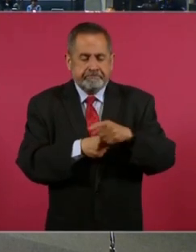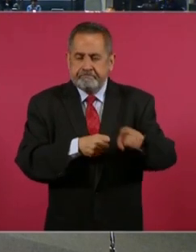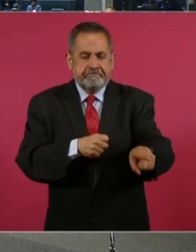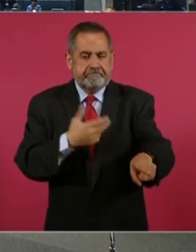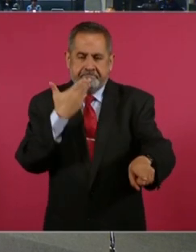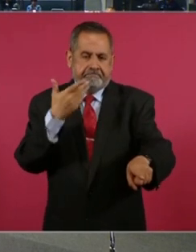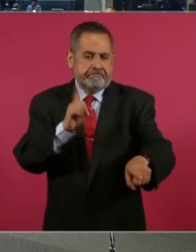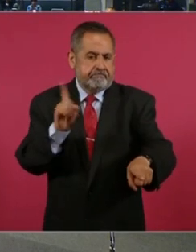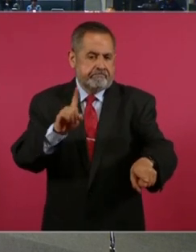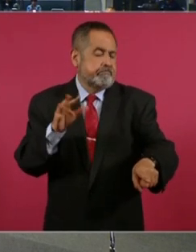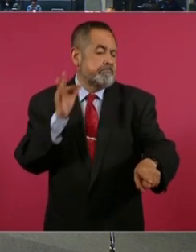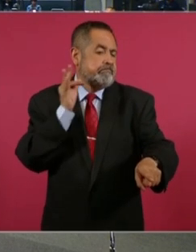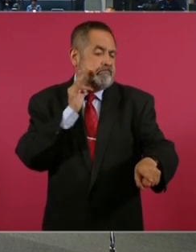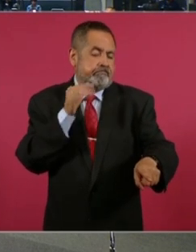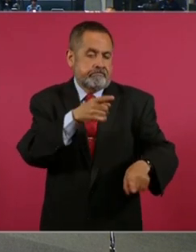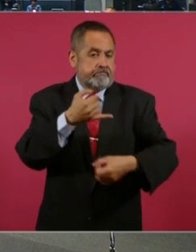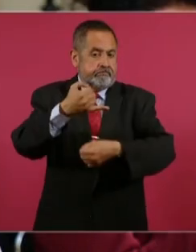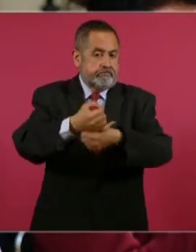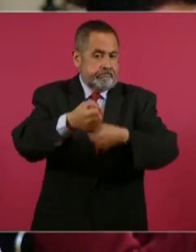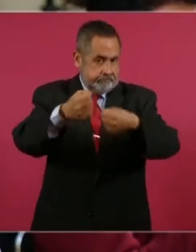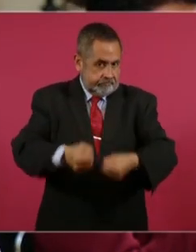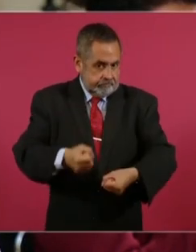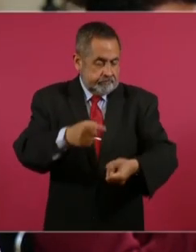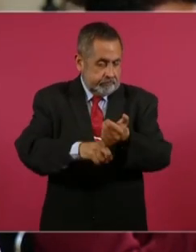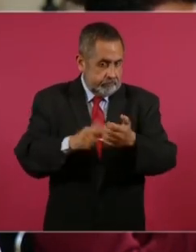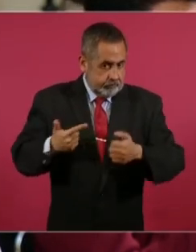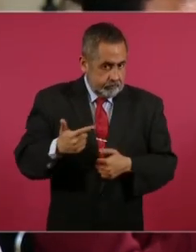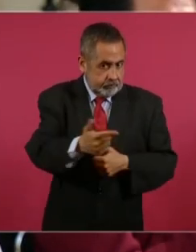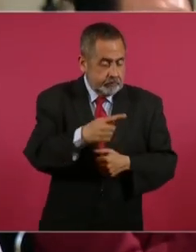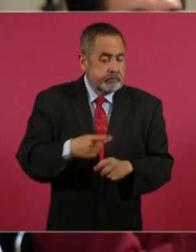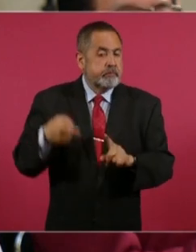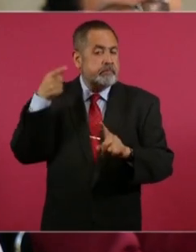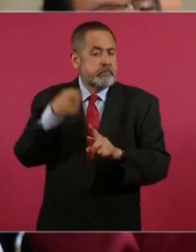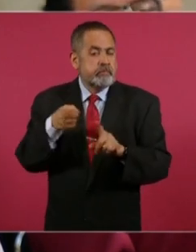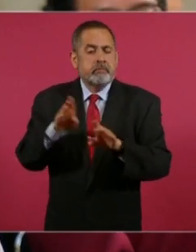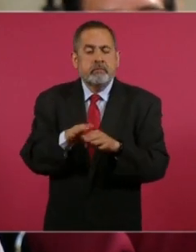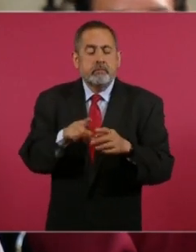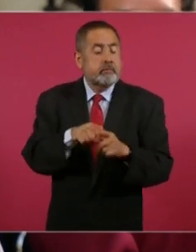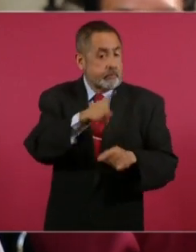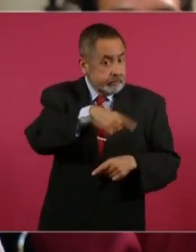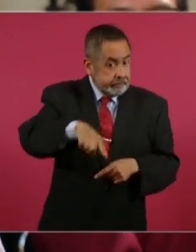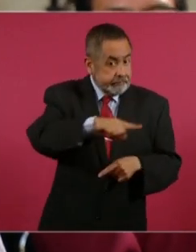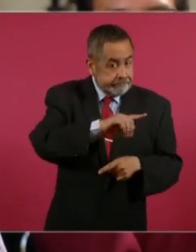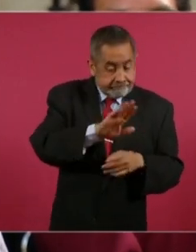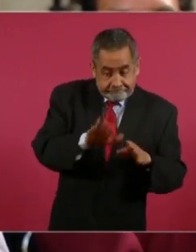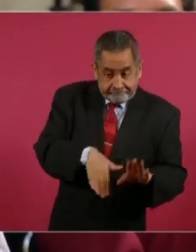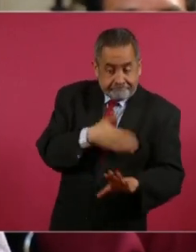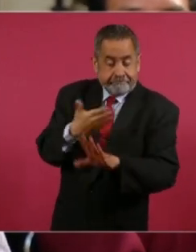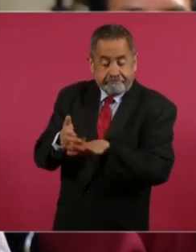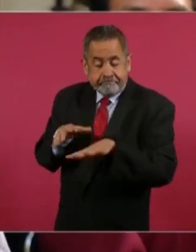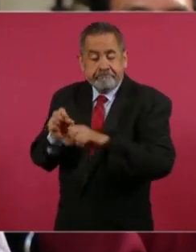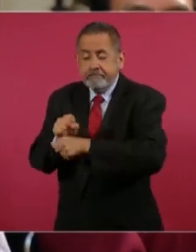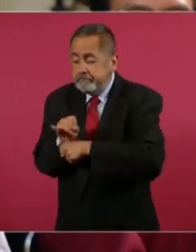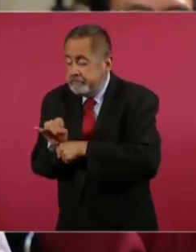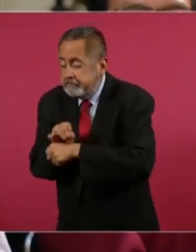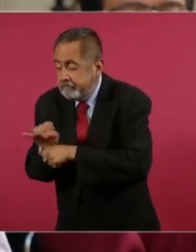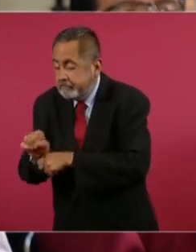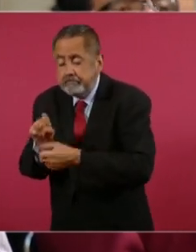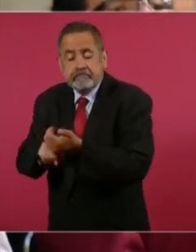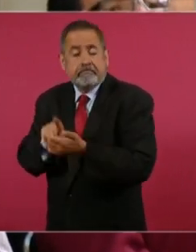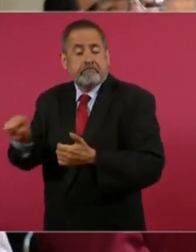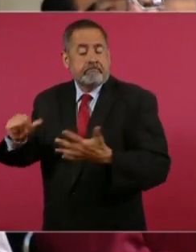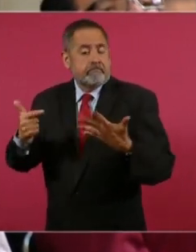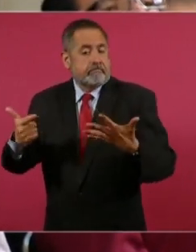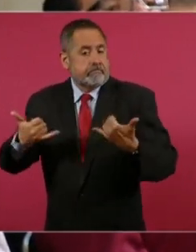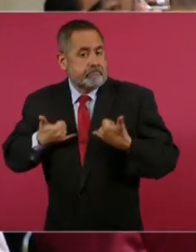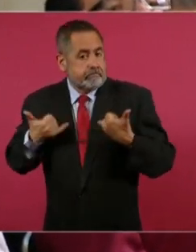que desear y la inseguridad allá es tremenda. El punto es de que ha arremetido o están ya siendo investigados y se